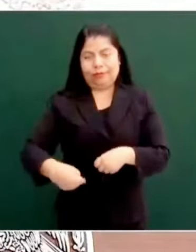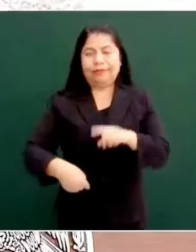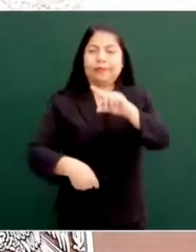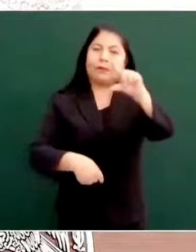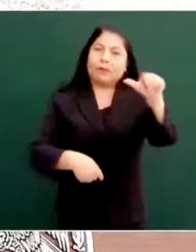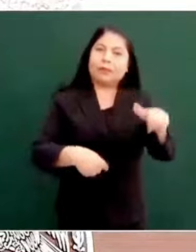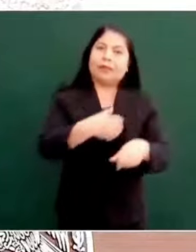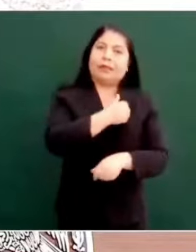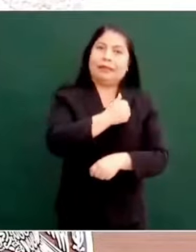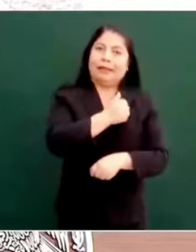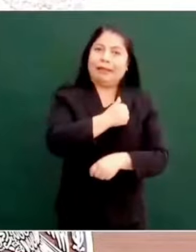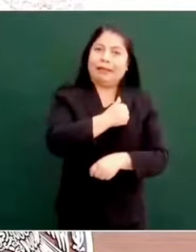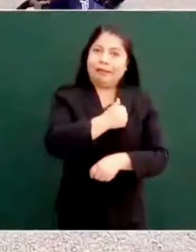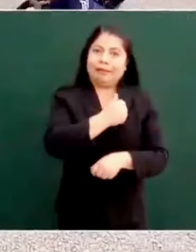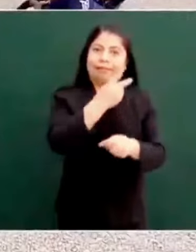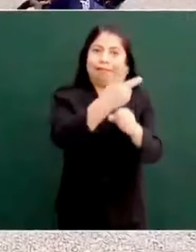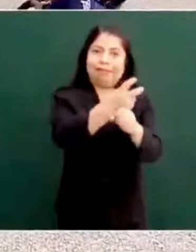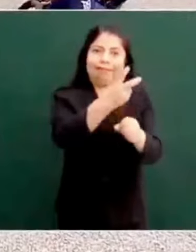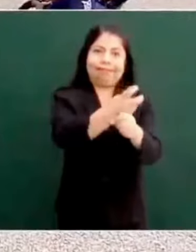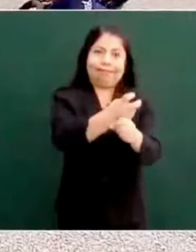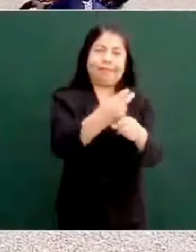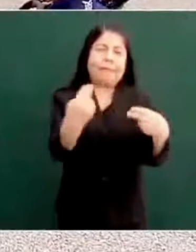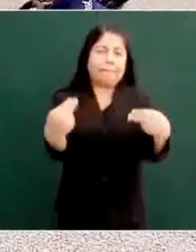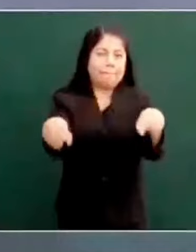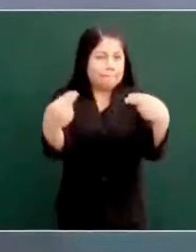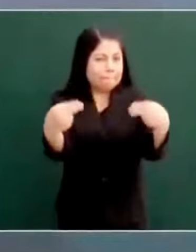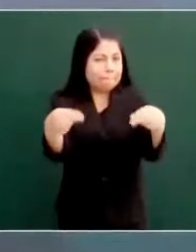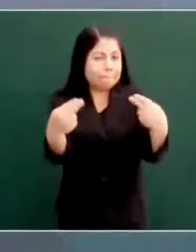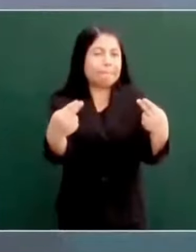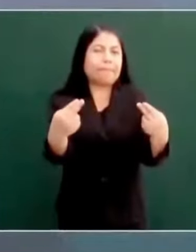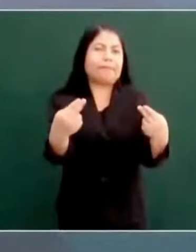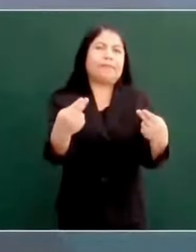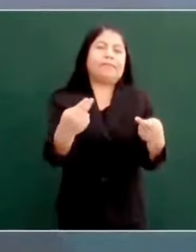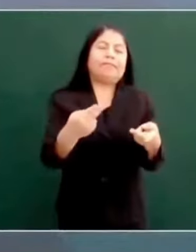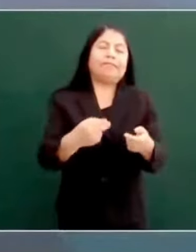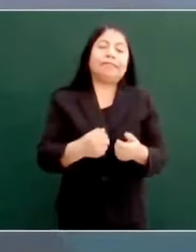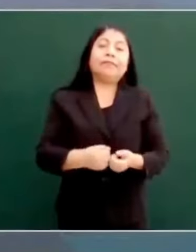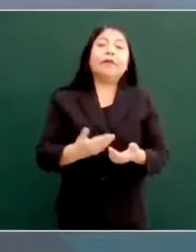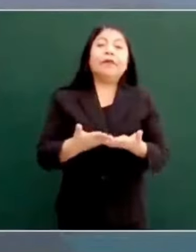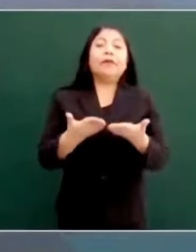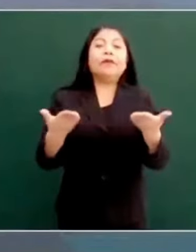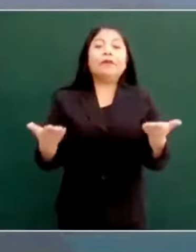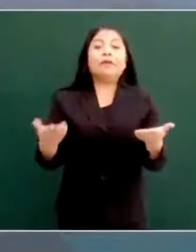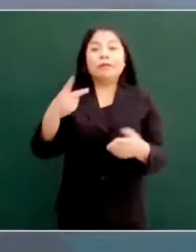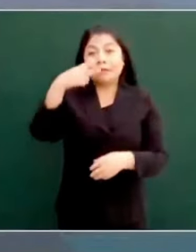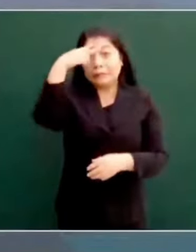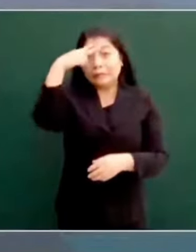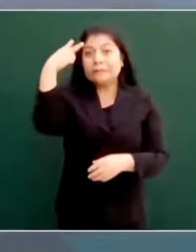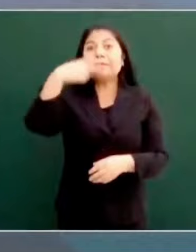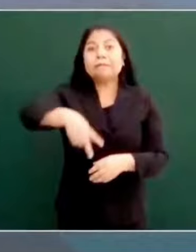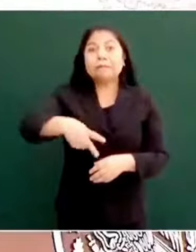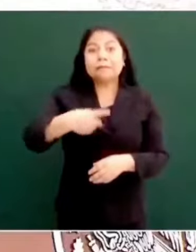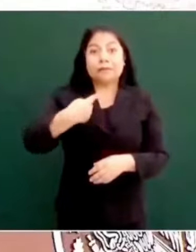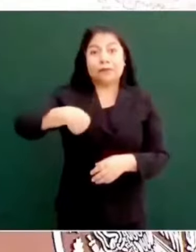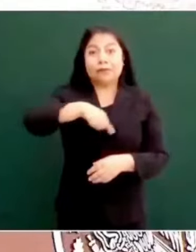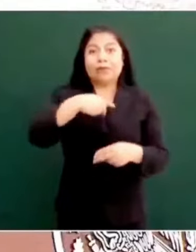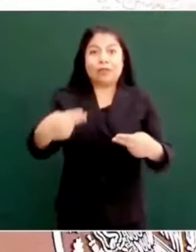los rebasamos. Ahora México es el que tiene el primer lugar.